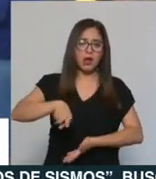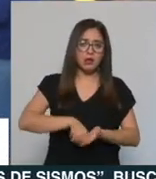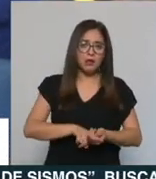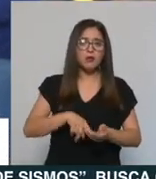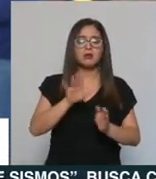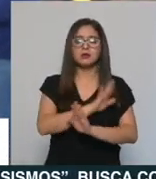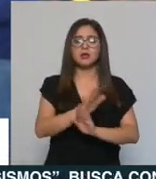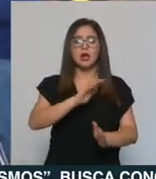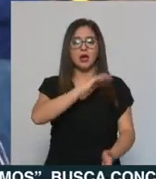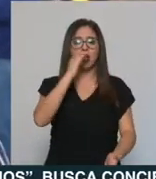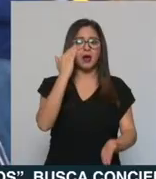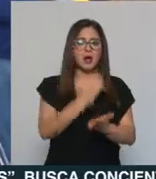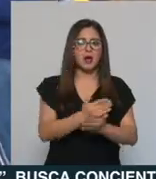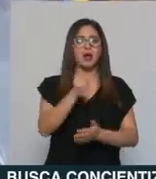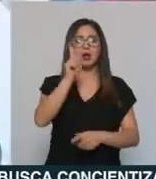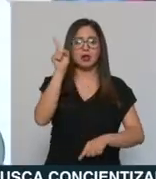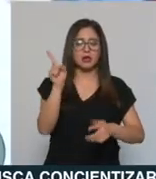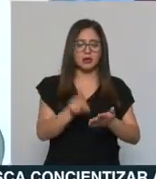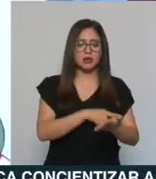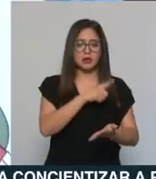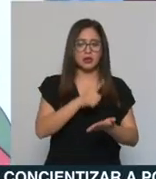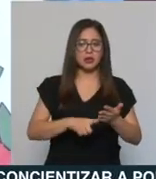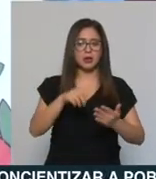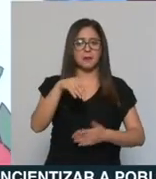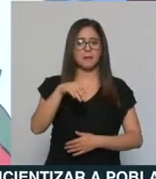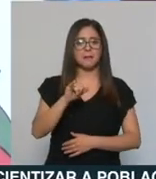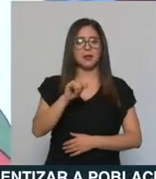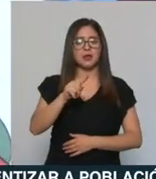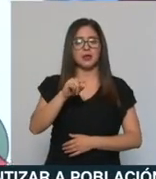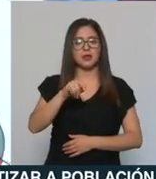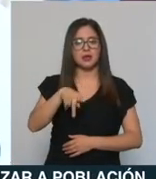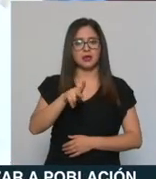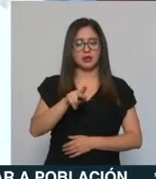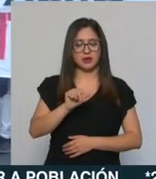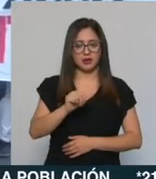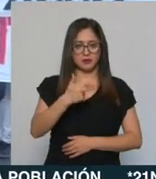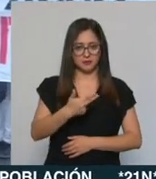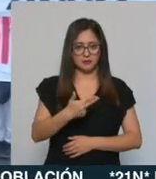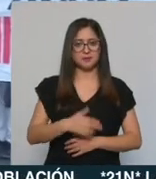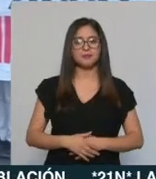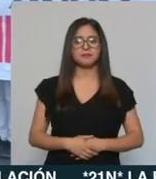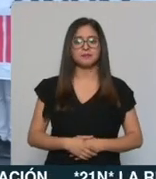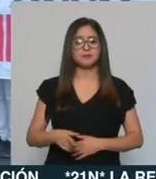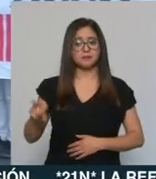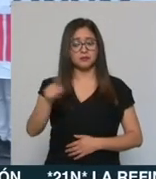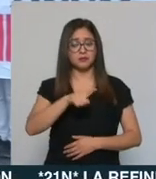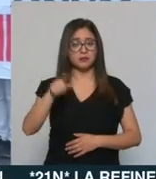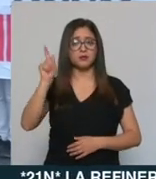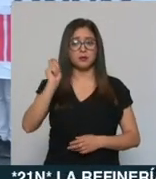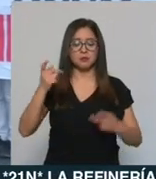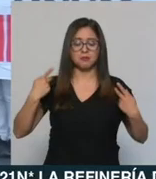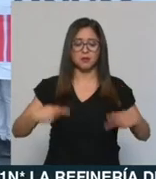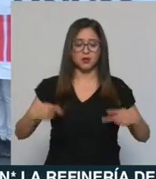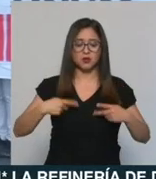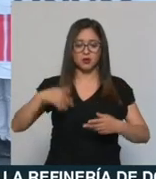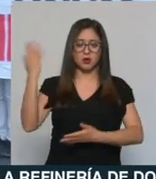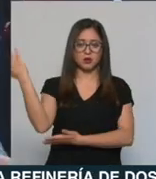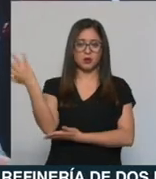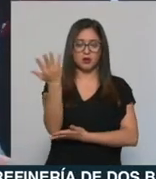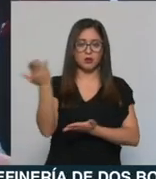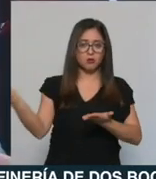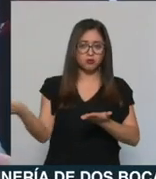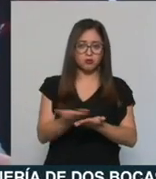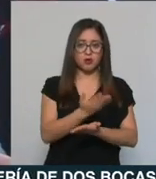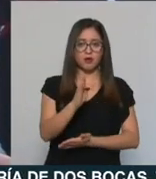paren, clausuren Mítica. Vecinos señalan que la tala que realizaron trabajadores de la empresa constructora Fibra 1,